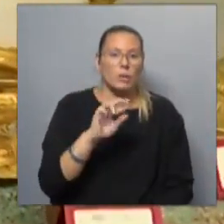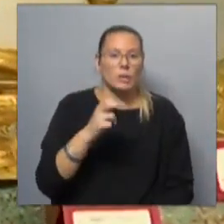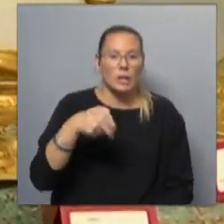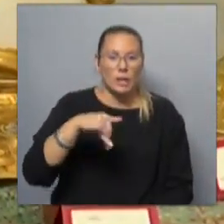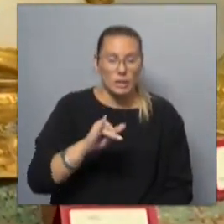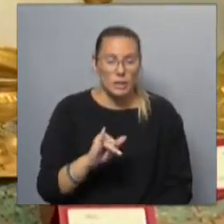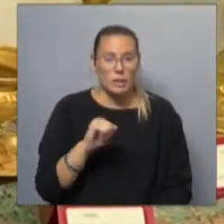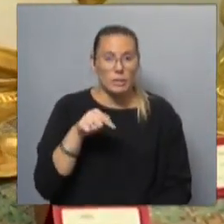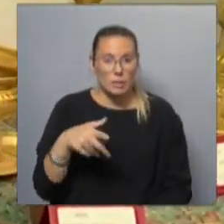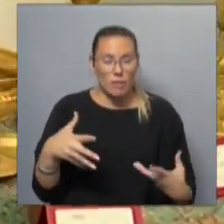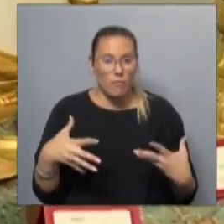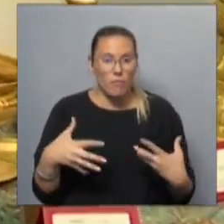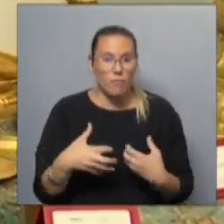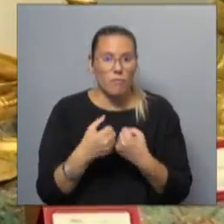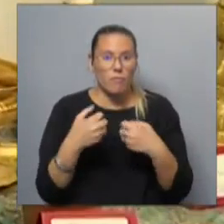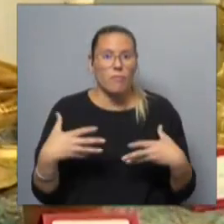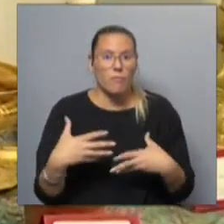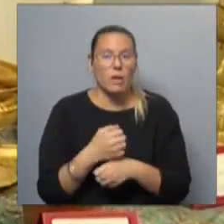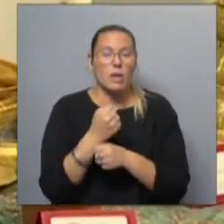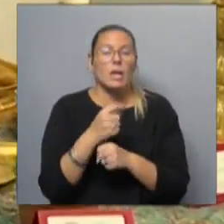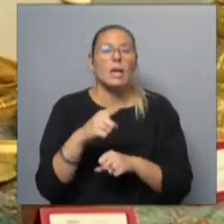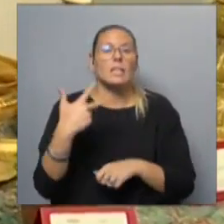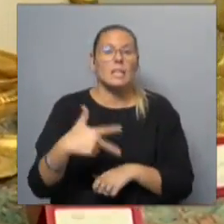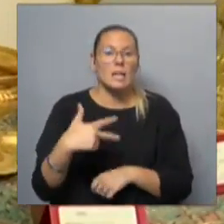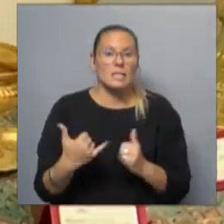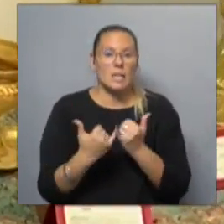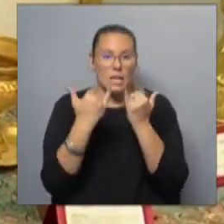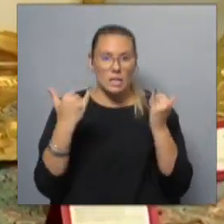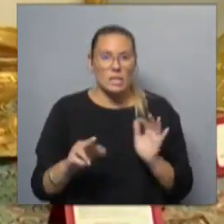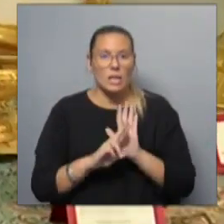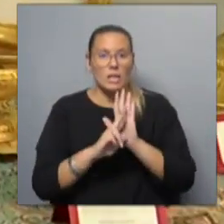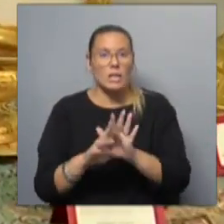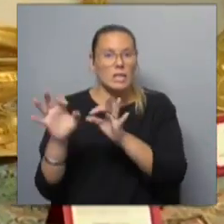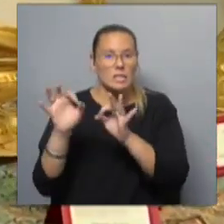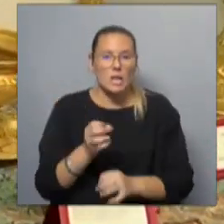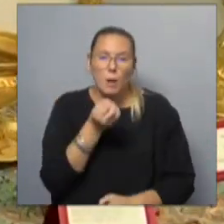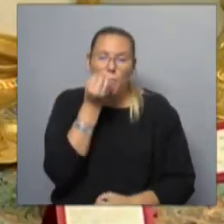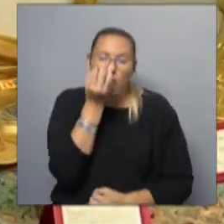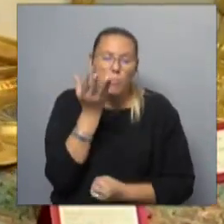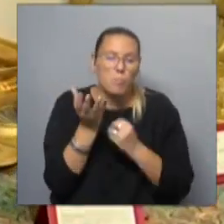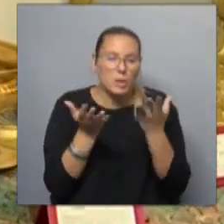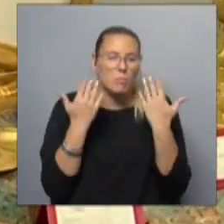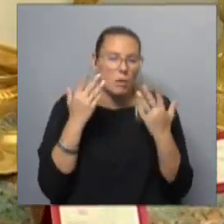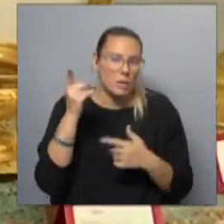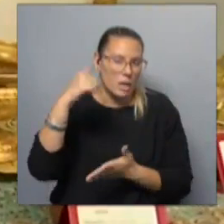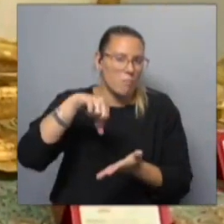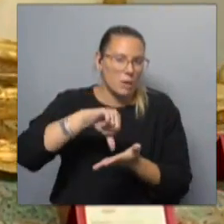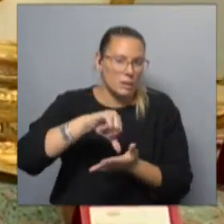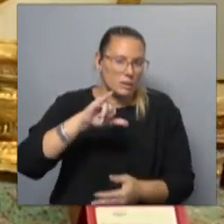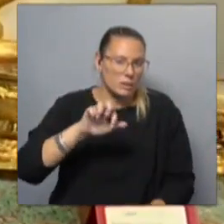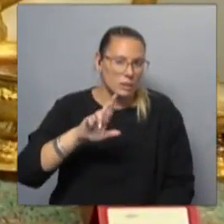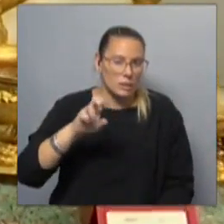se conmemora durante 13 días, representa la llegada de la primavera en Irán. Y